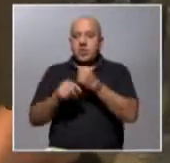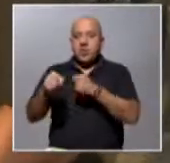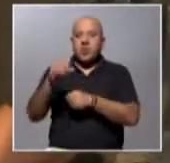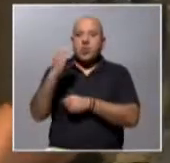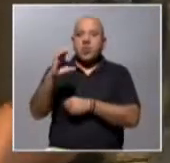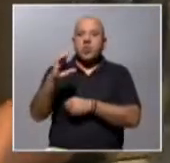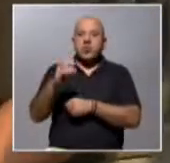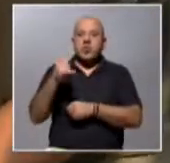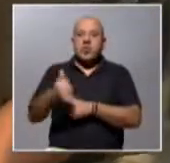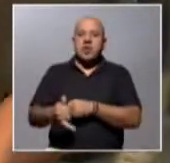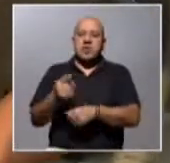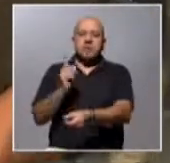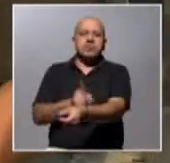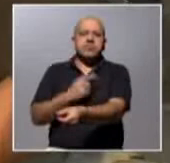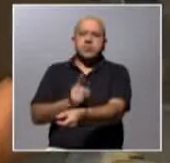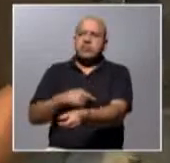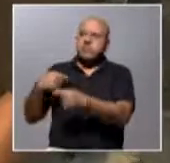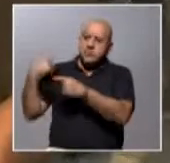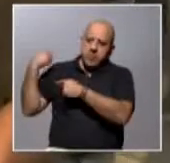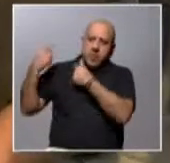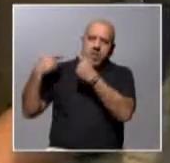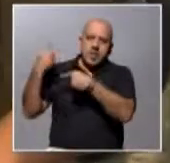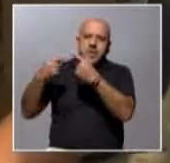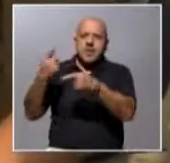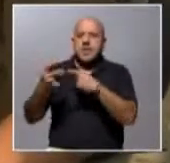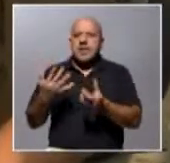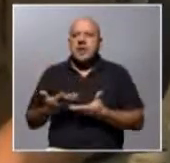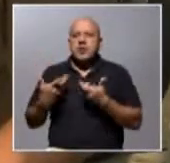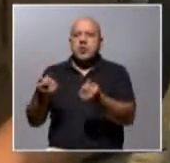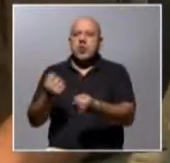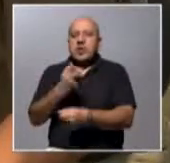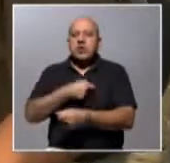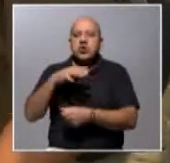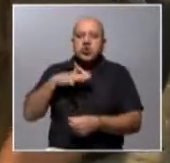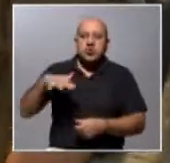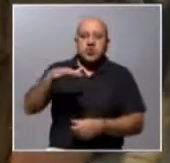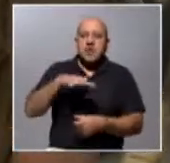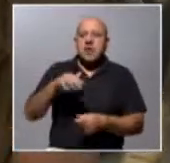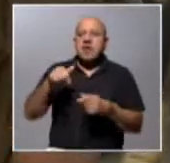que tiene una tradición larga data de ayuda social, de ayuda al barrio,